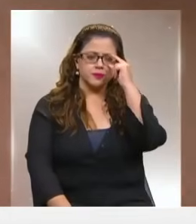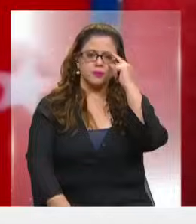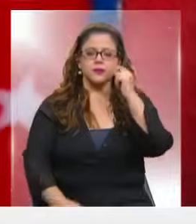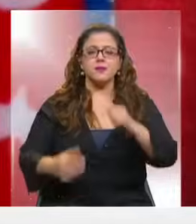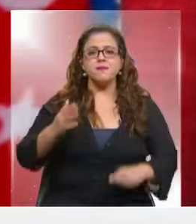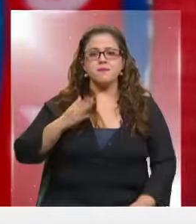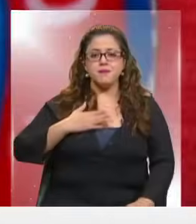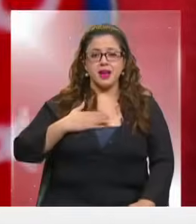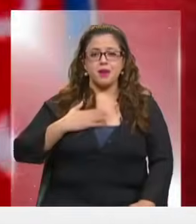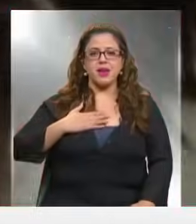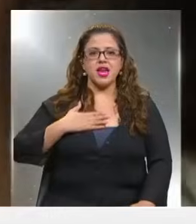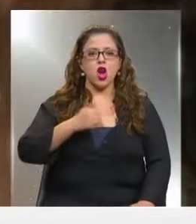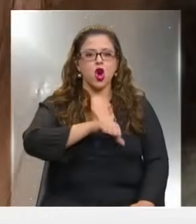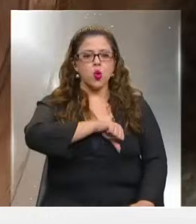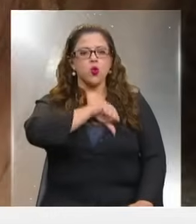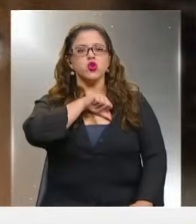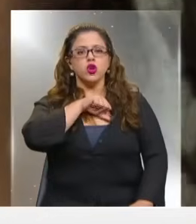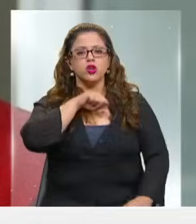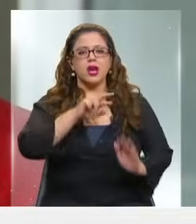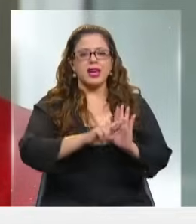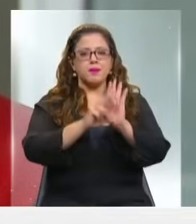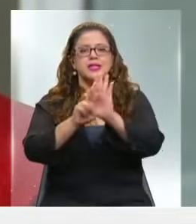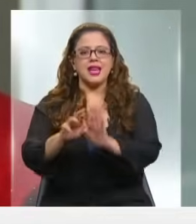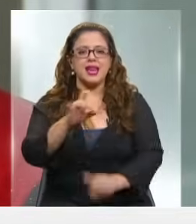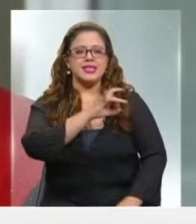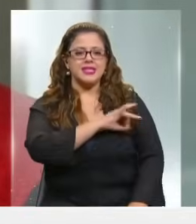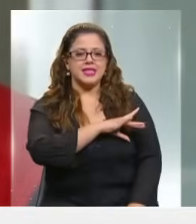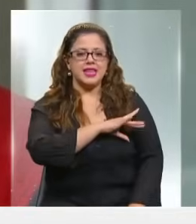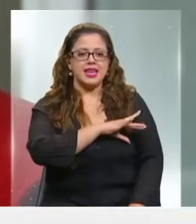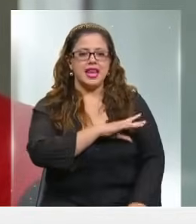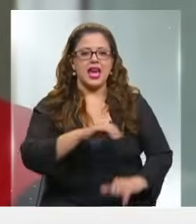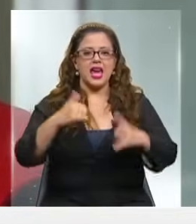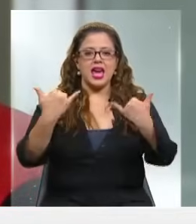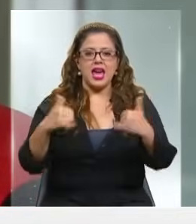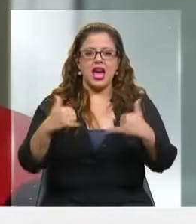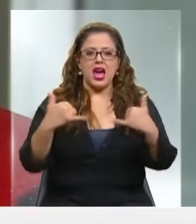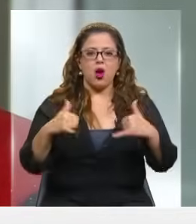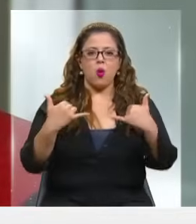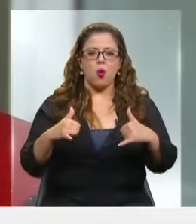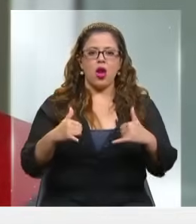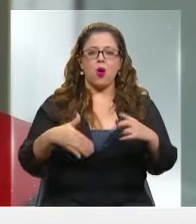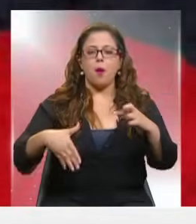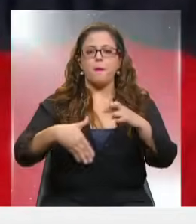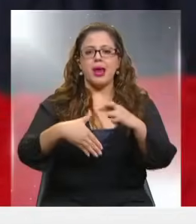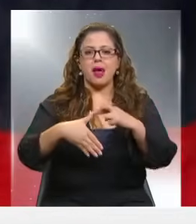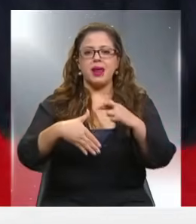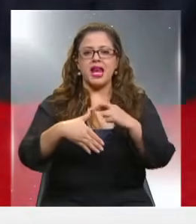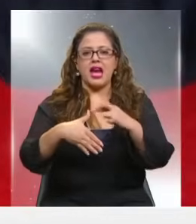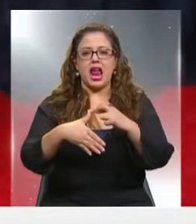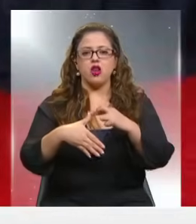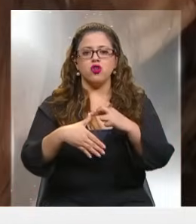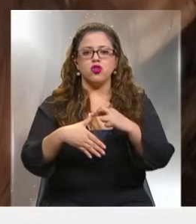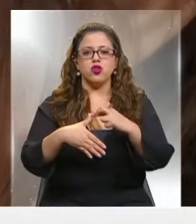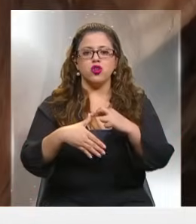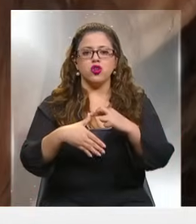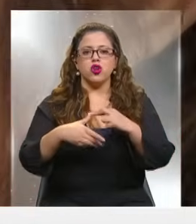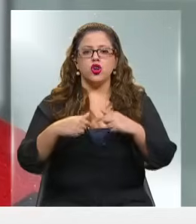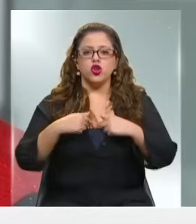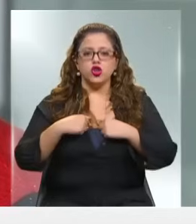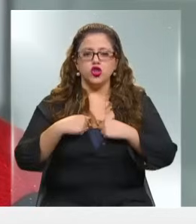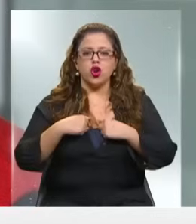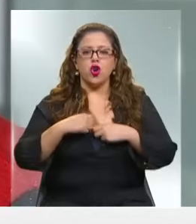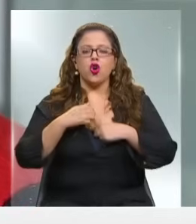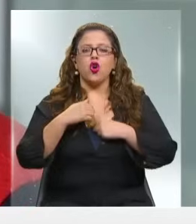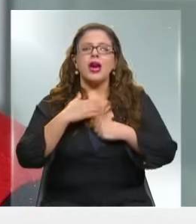Para mí es muy orgulloso presentar por Chile en jugar ese juego panamericano. Yo deseo mucho